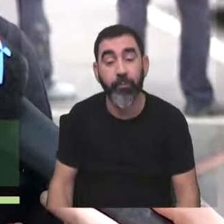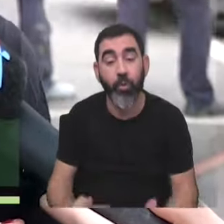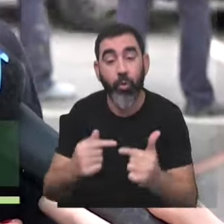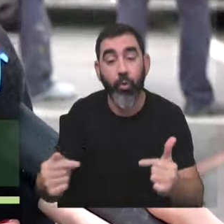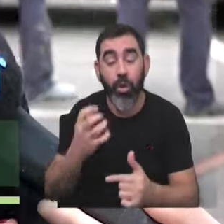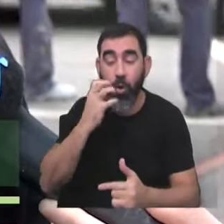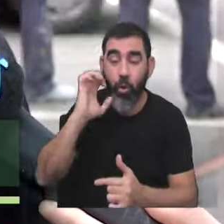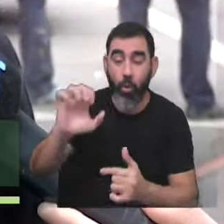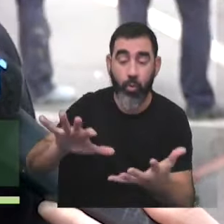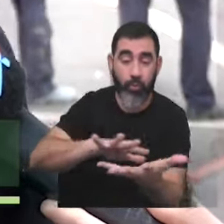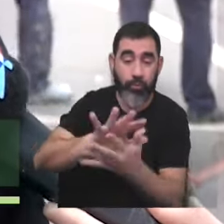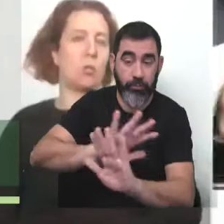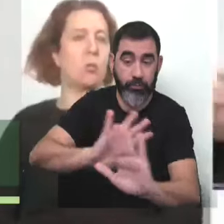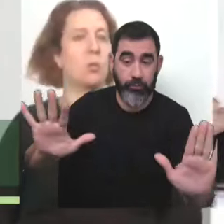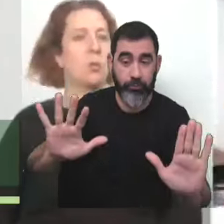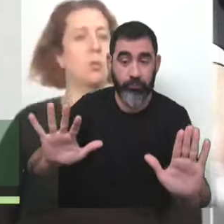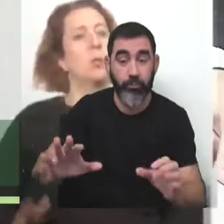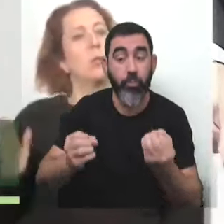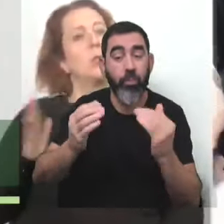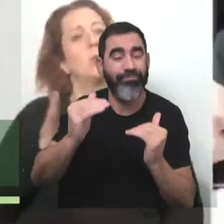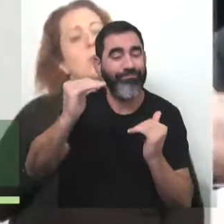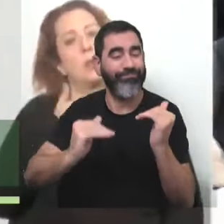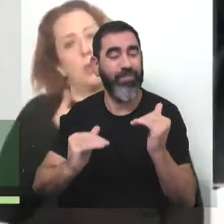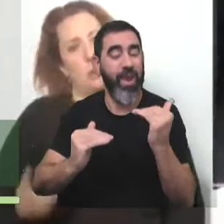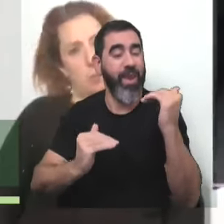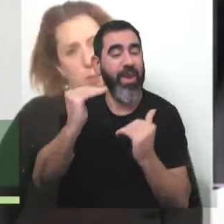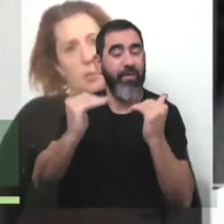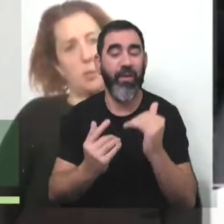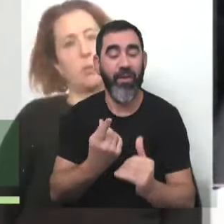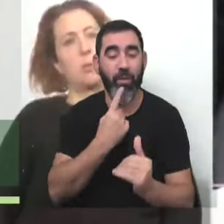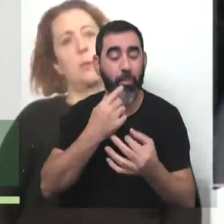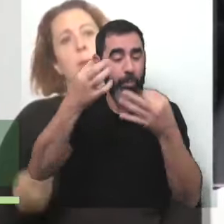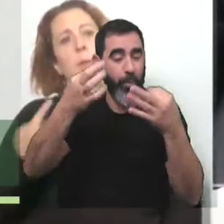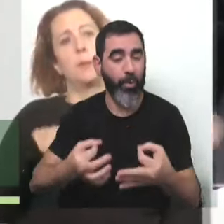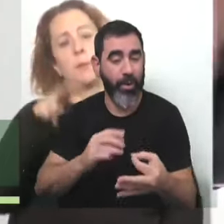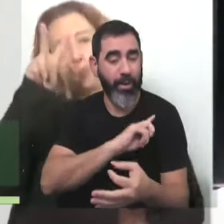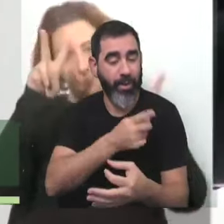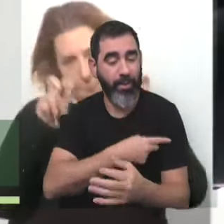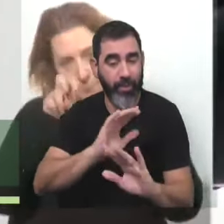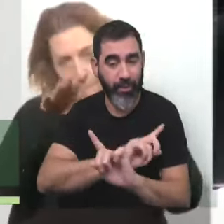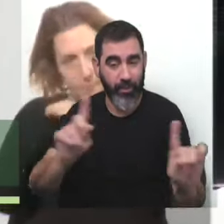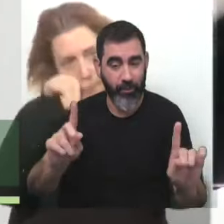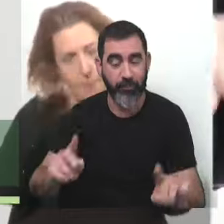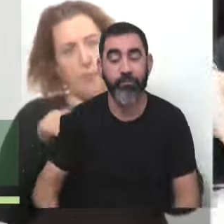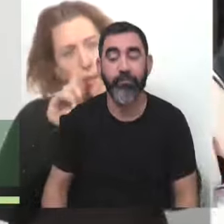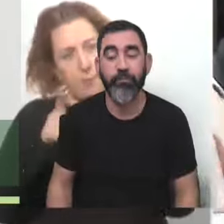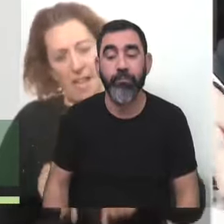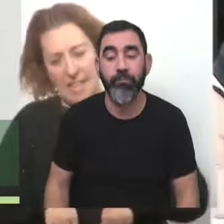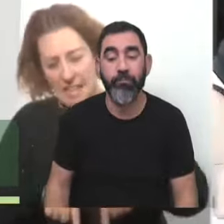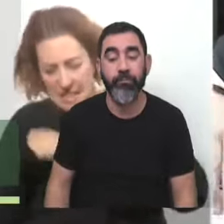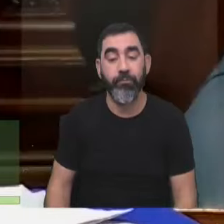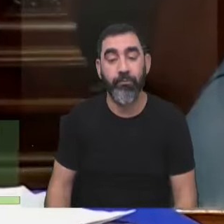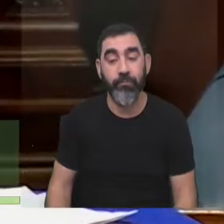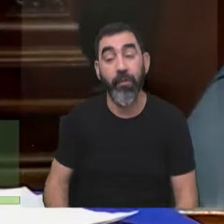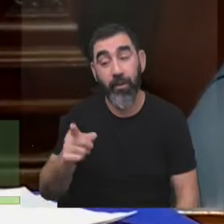reprochables porque desnivela lo que tiene que ser el equilibrio de poderes que tiene nuestra democracia